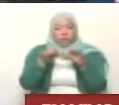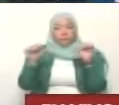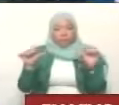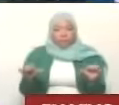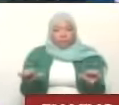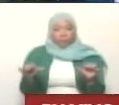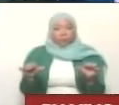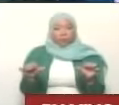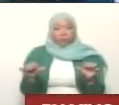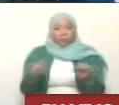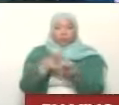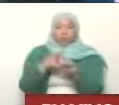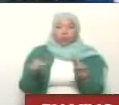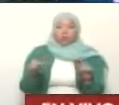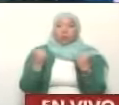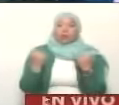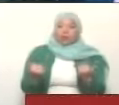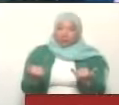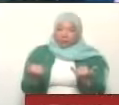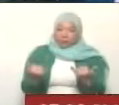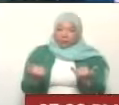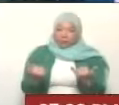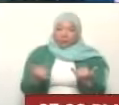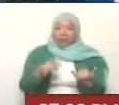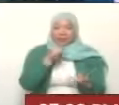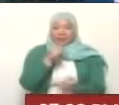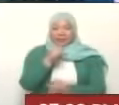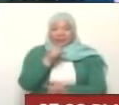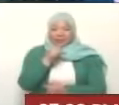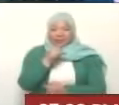Quien pega adelante, quien pega de primero,